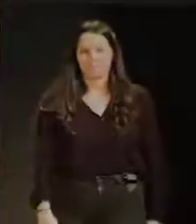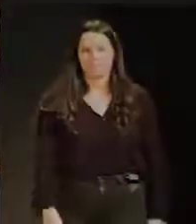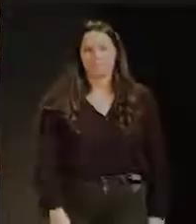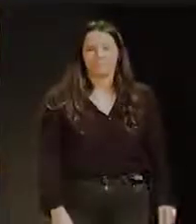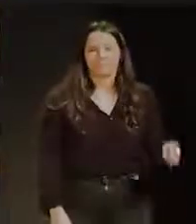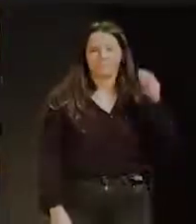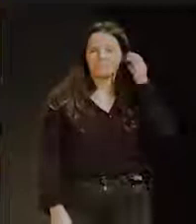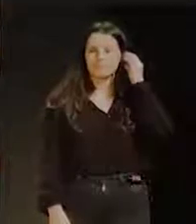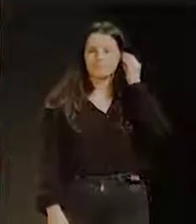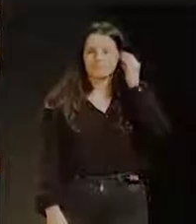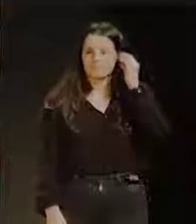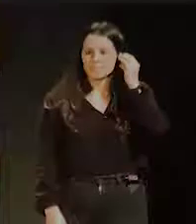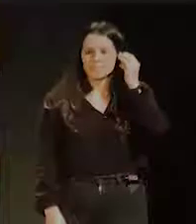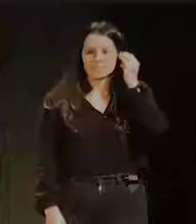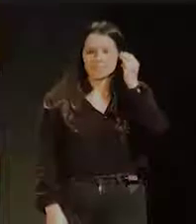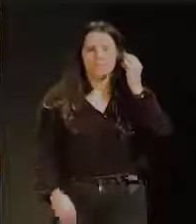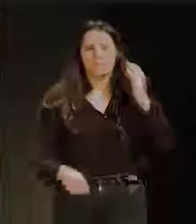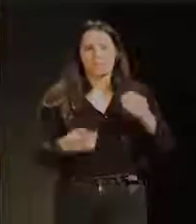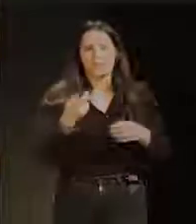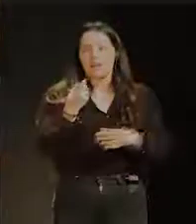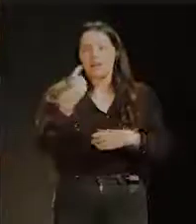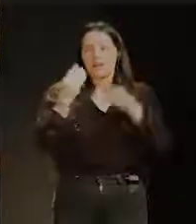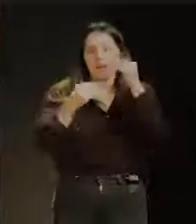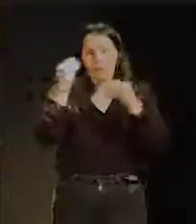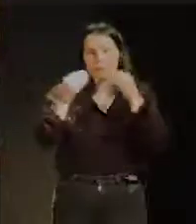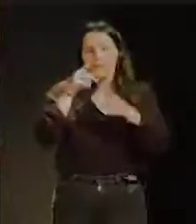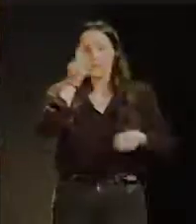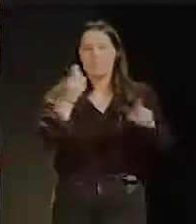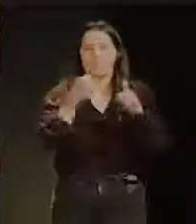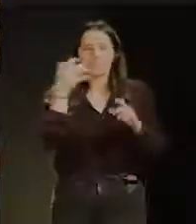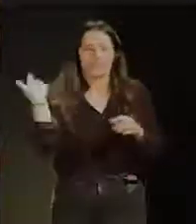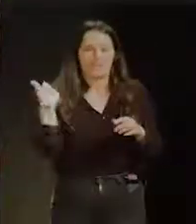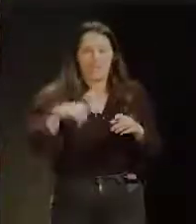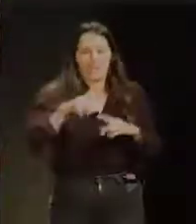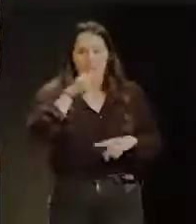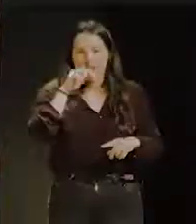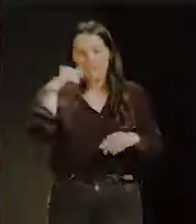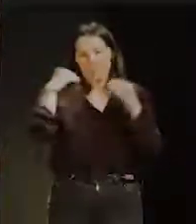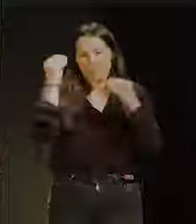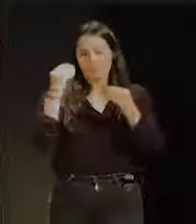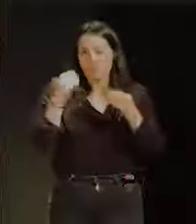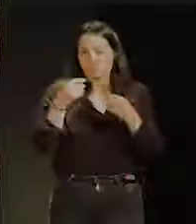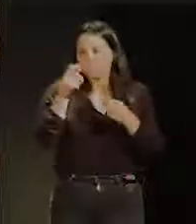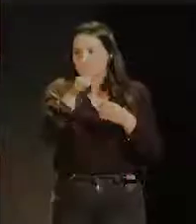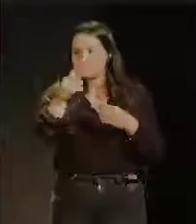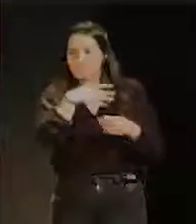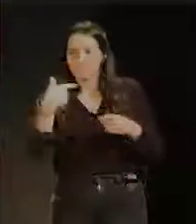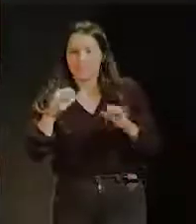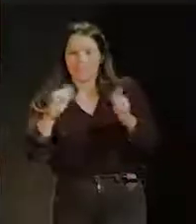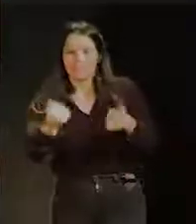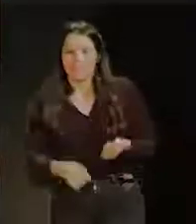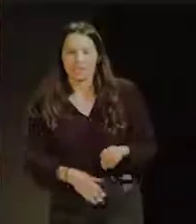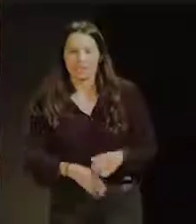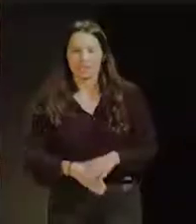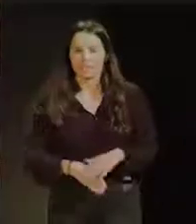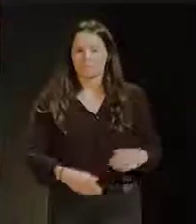pensar, así que si ya tenéis pensado alguna pregunta, si hay alguien que quiere empezar.